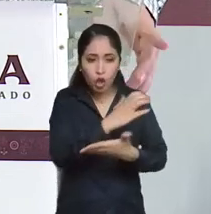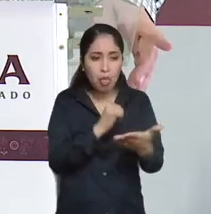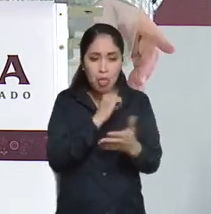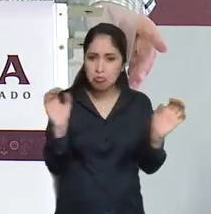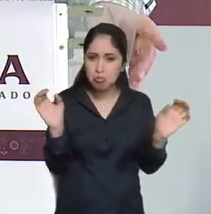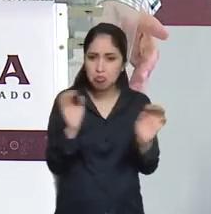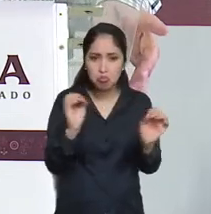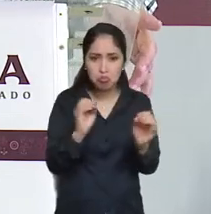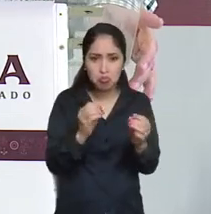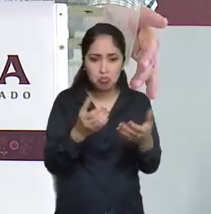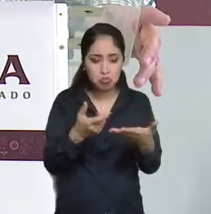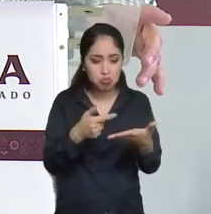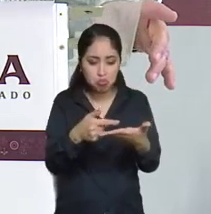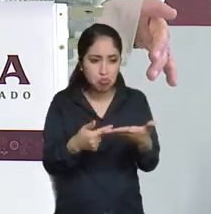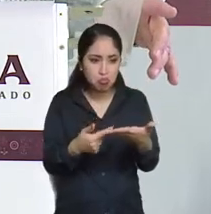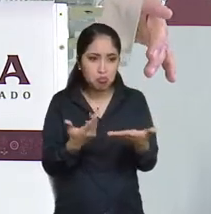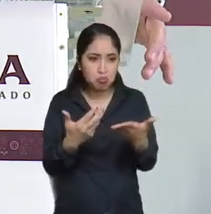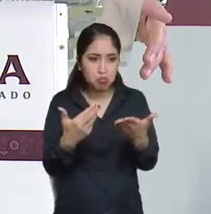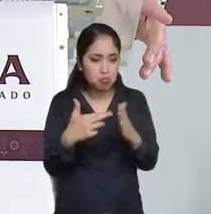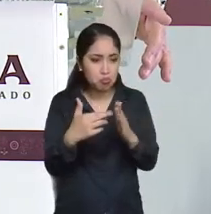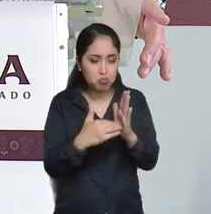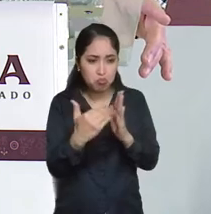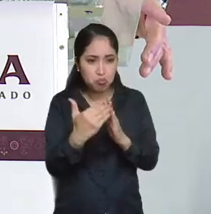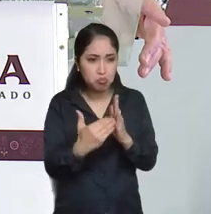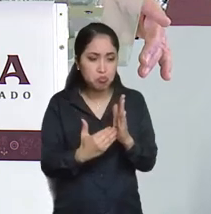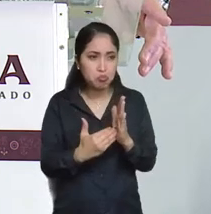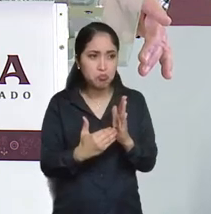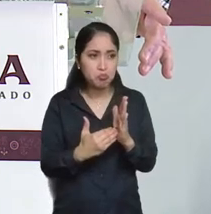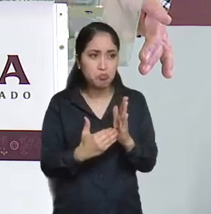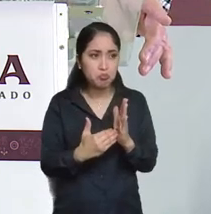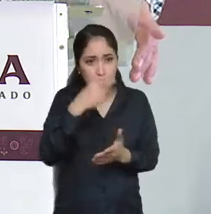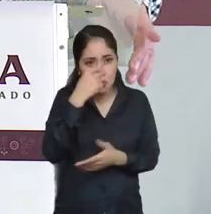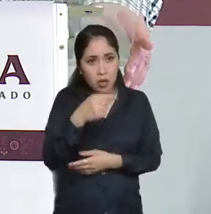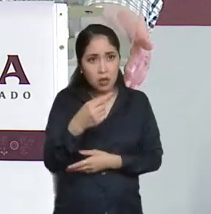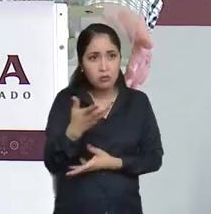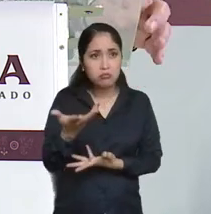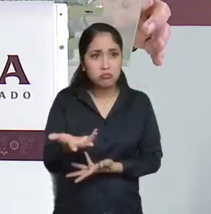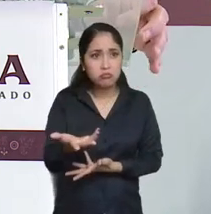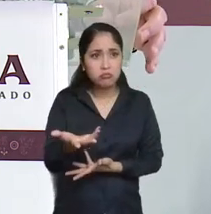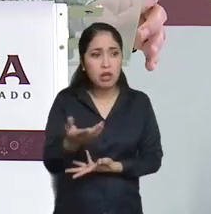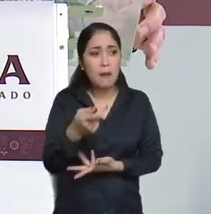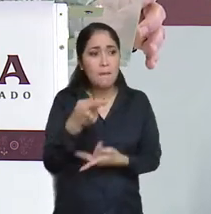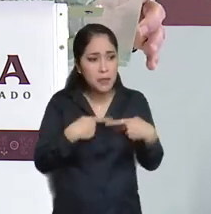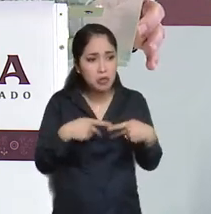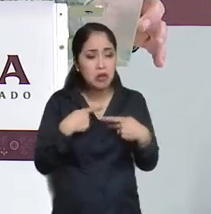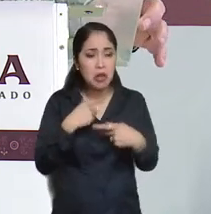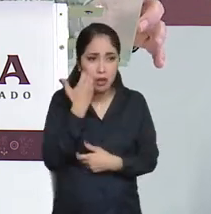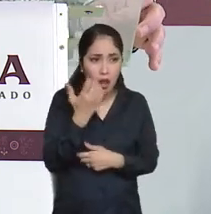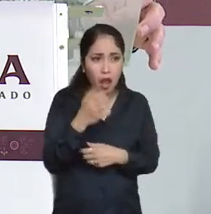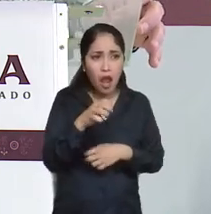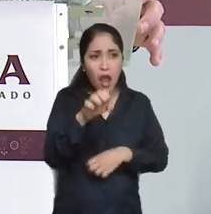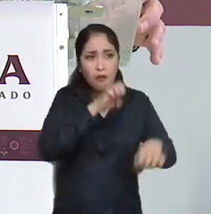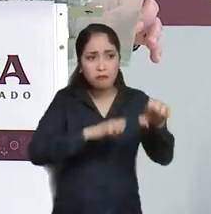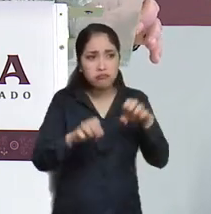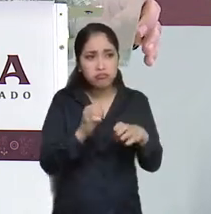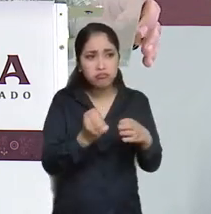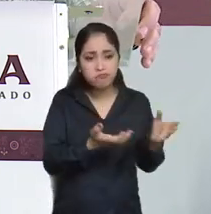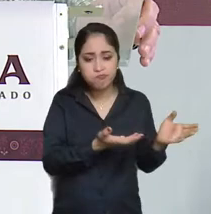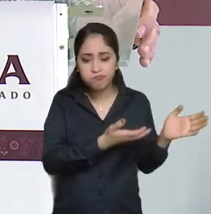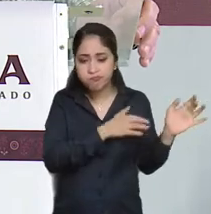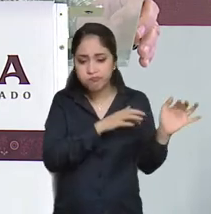para efecto de que acudieran los interesados en la APP, que es